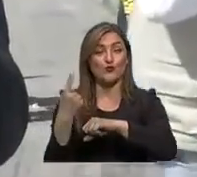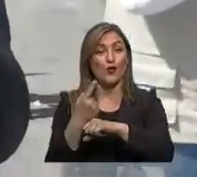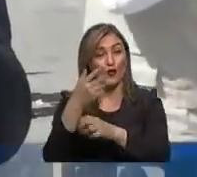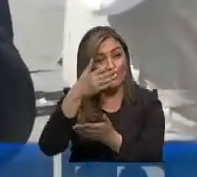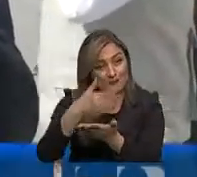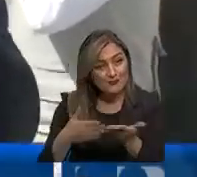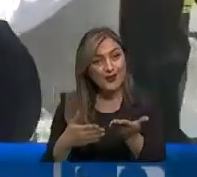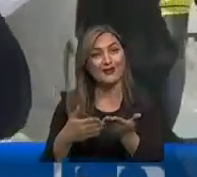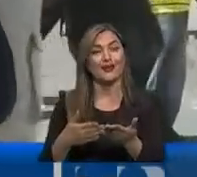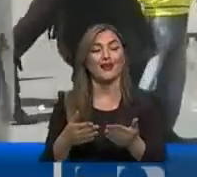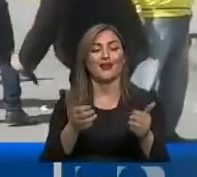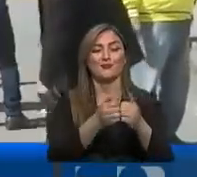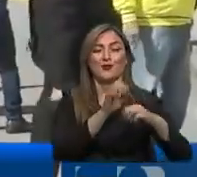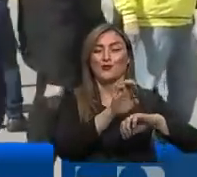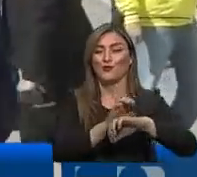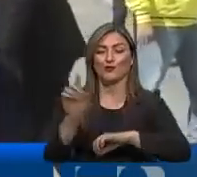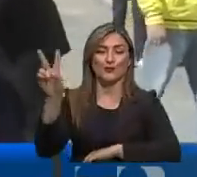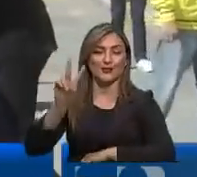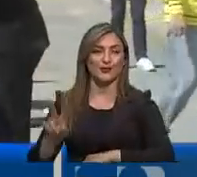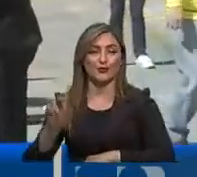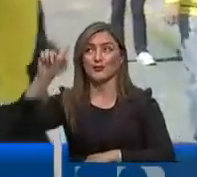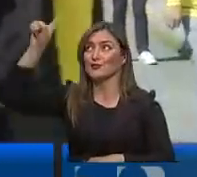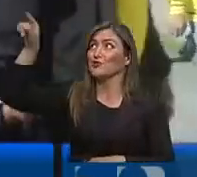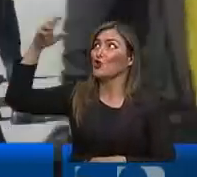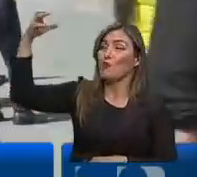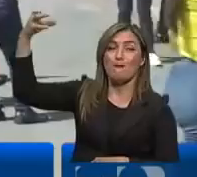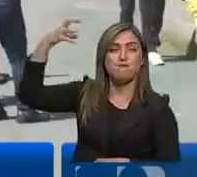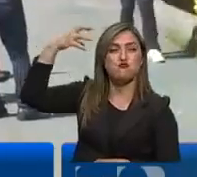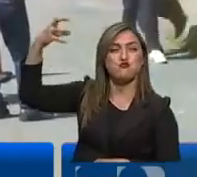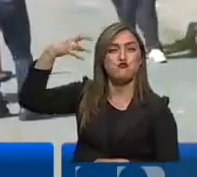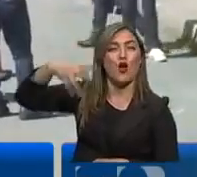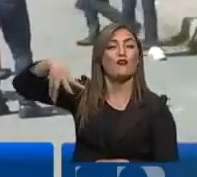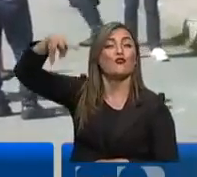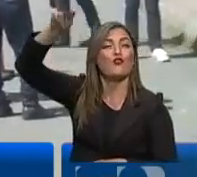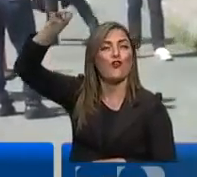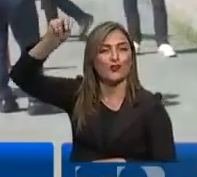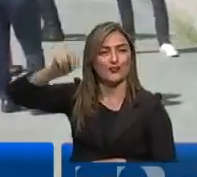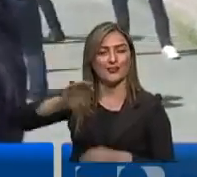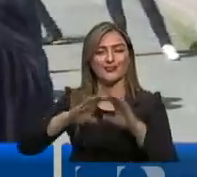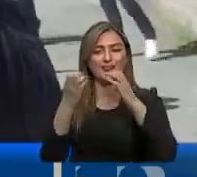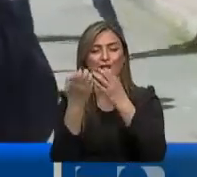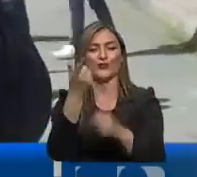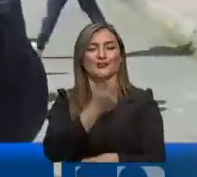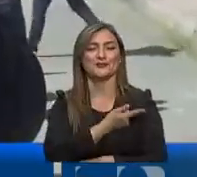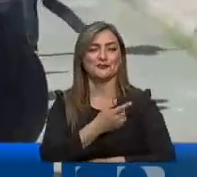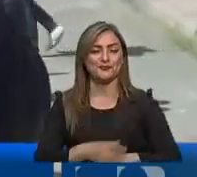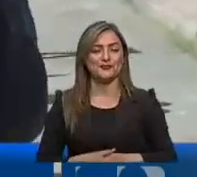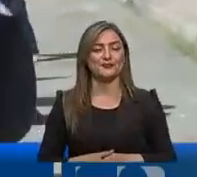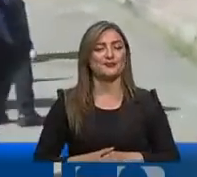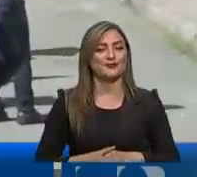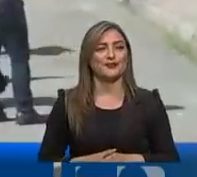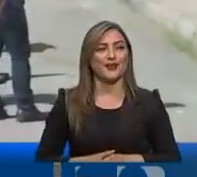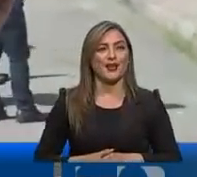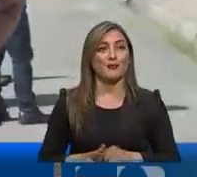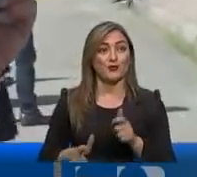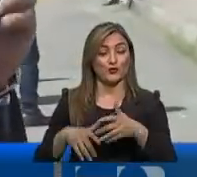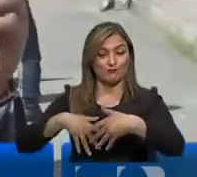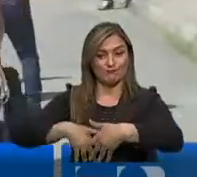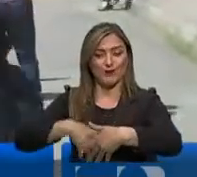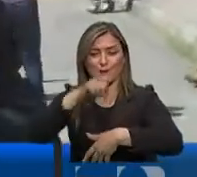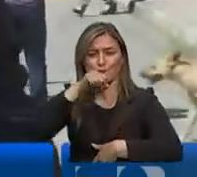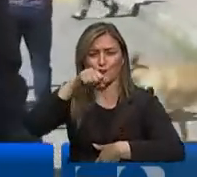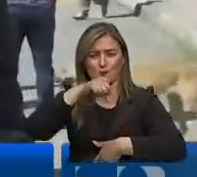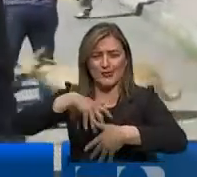Ecuador y la selección de Venezuela y tenemos un sol radiante en la parte norte acá en el estadio Rodrigo Paz Delgado. Van llegando los hinchas